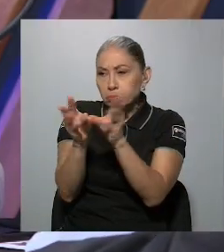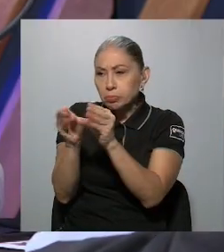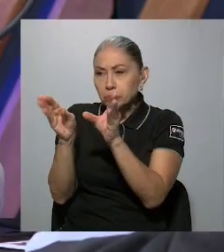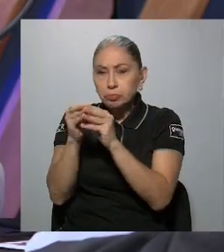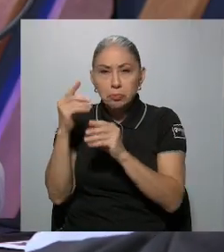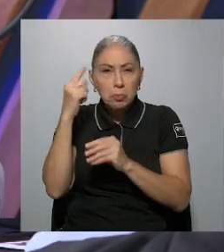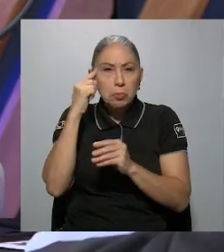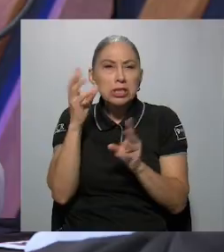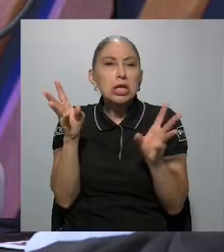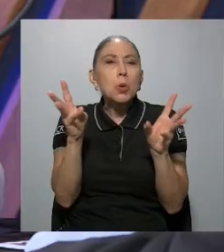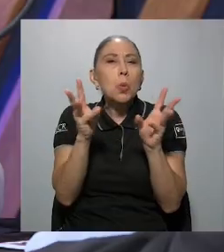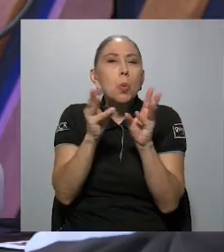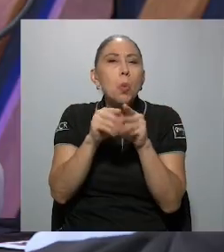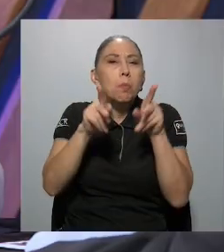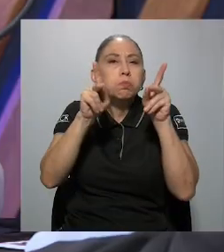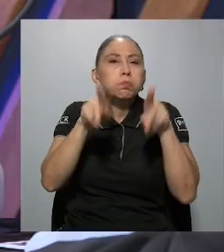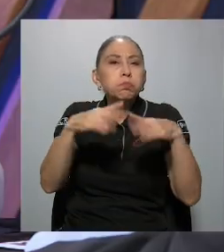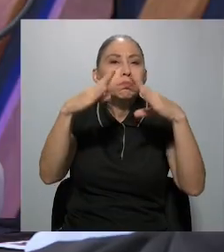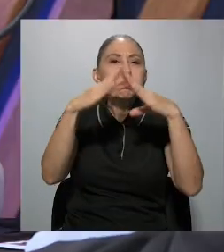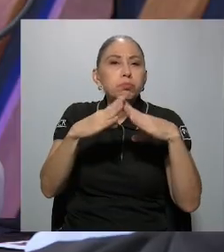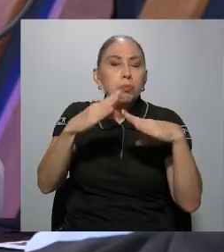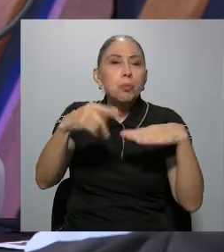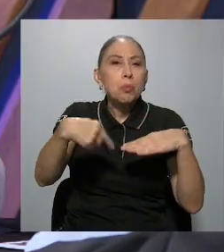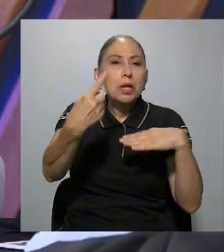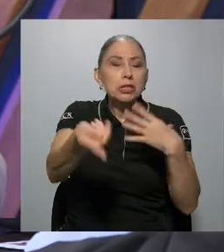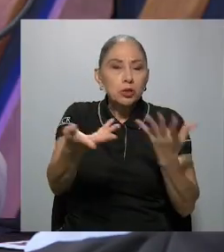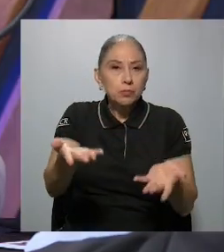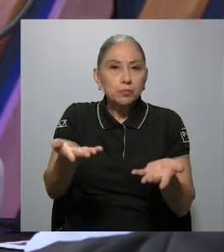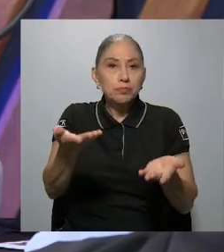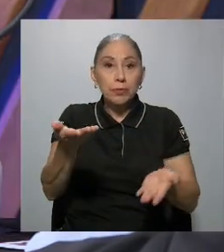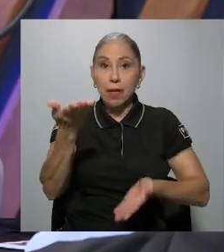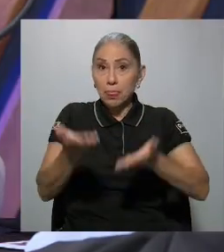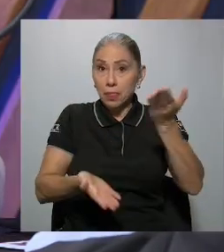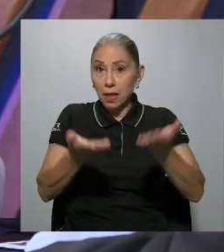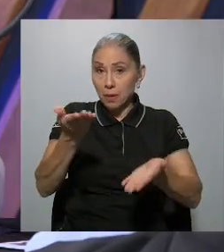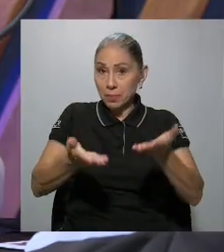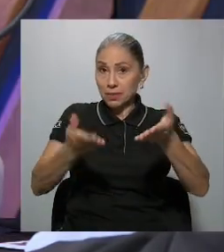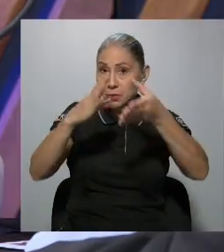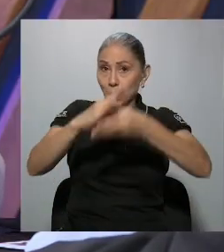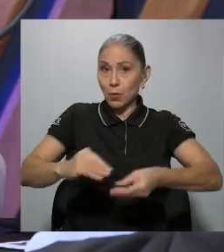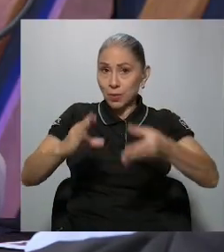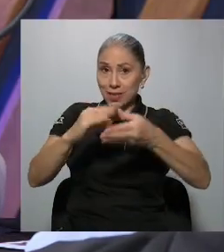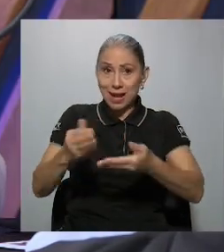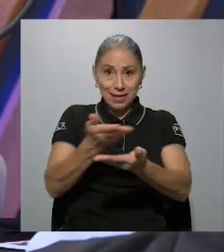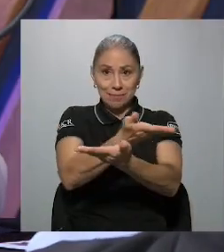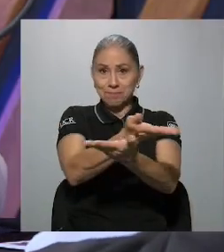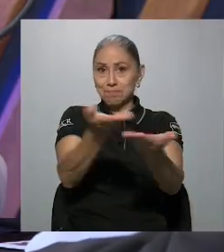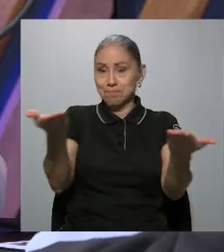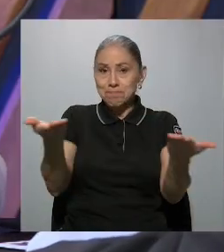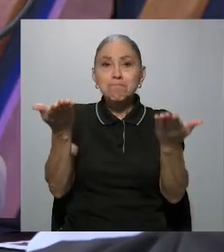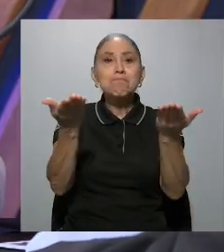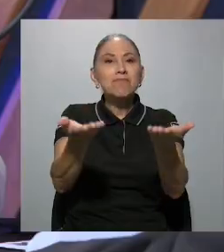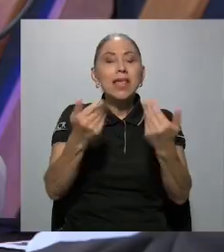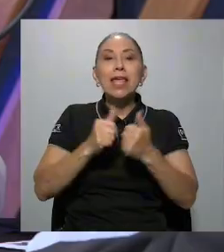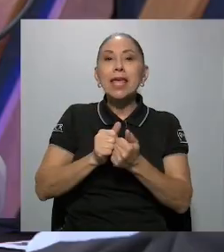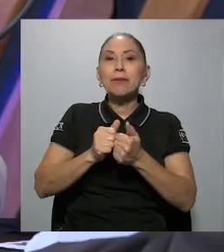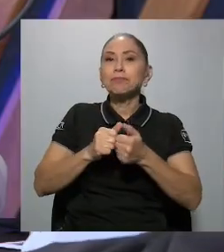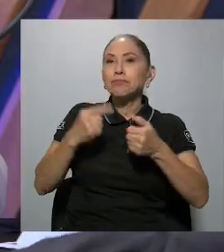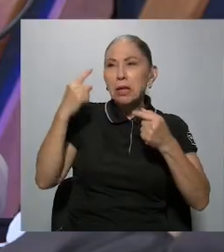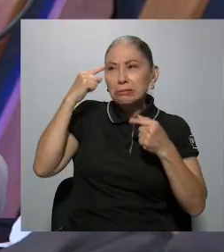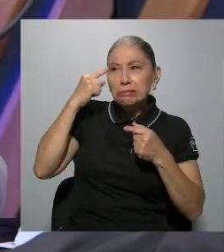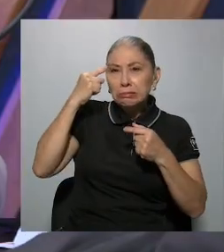las estimaciones y proyecciones de población. Tal vez antes contarle un poco a su estimable